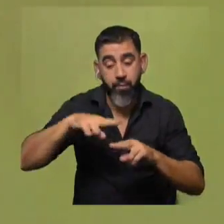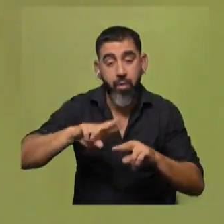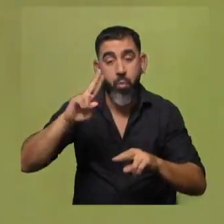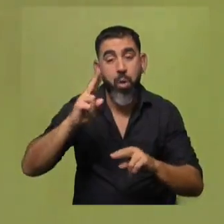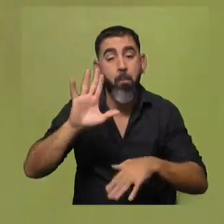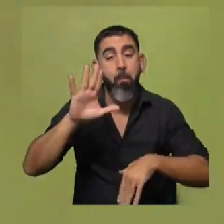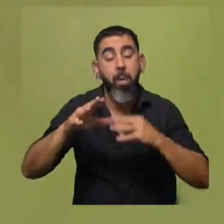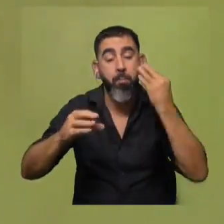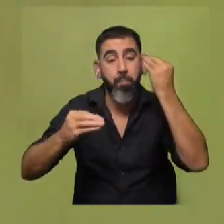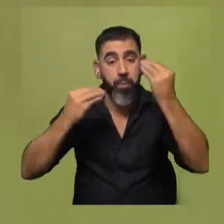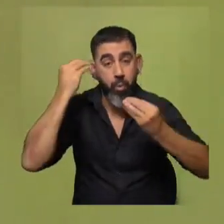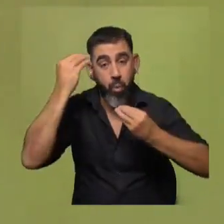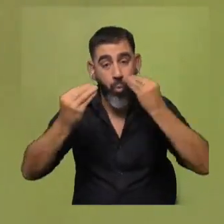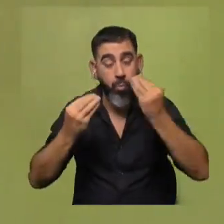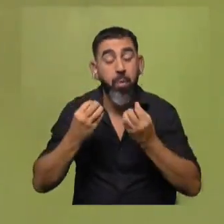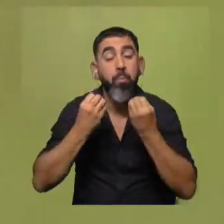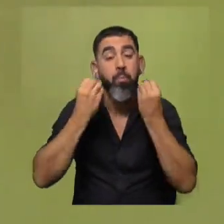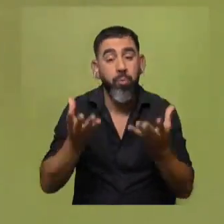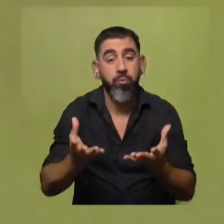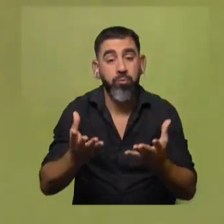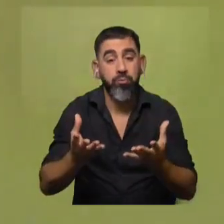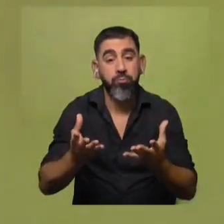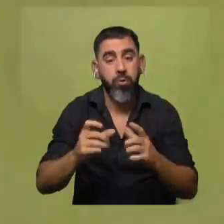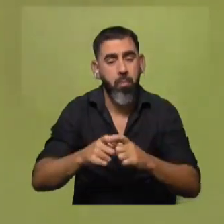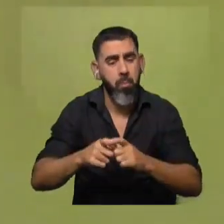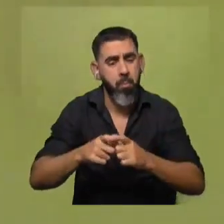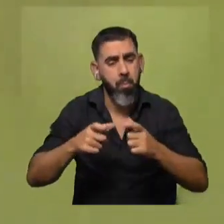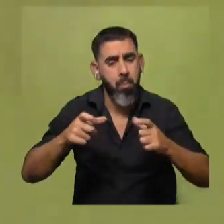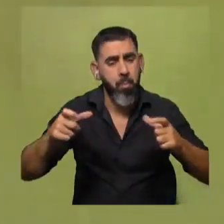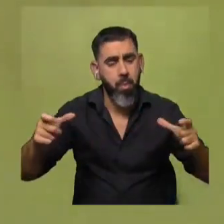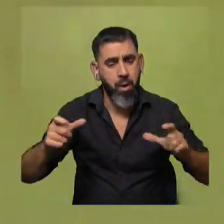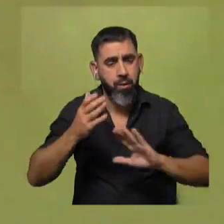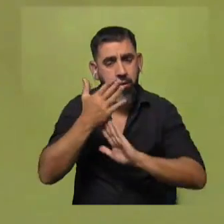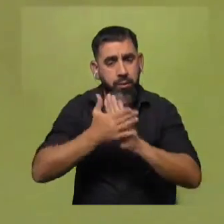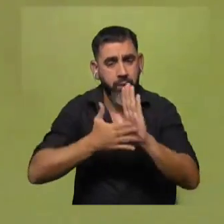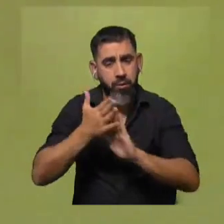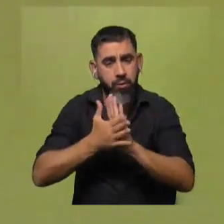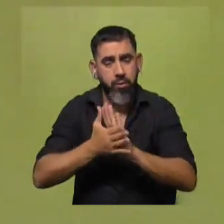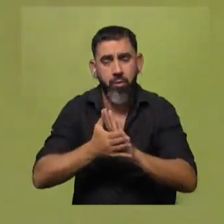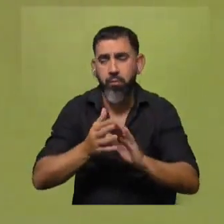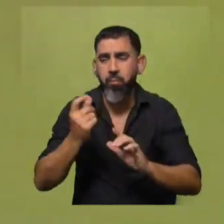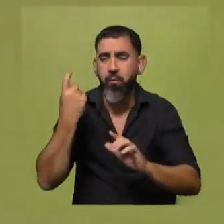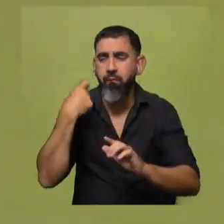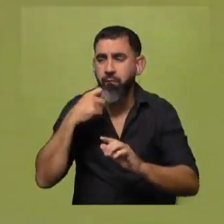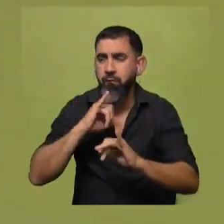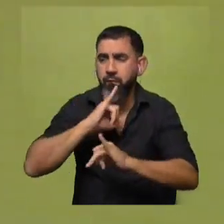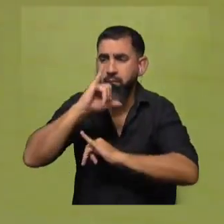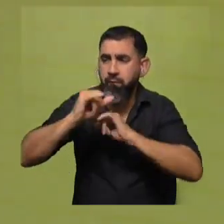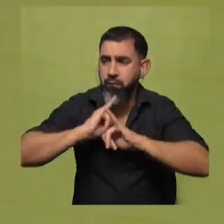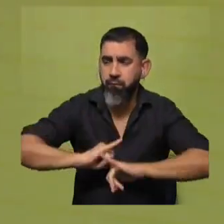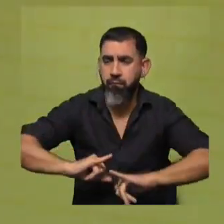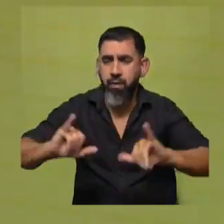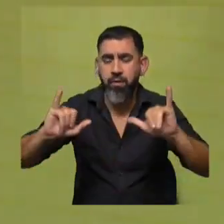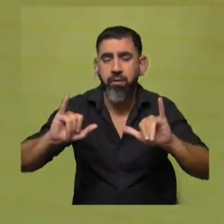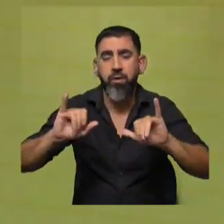la más preocupante porque se está extendiendo en el territorio a pesar de que no tiene mucha prensa, por lo menos acá en la capital, y